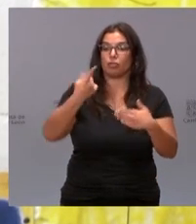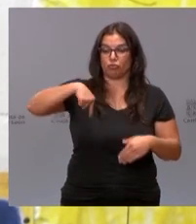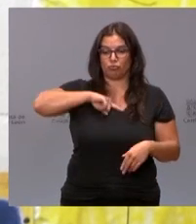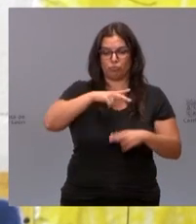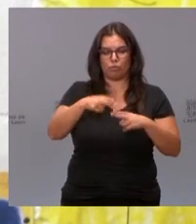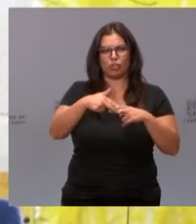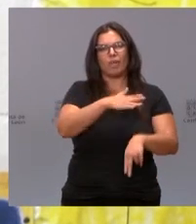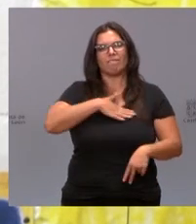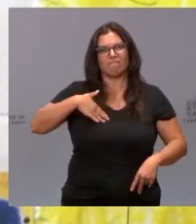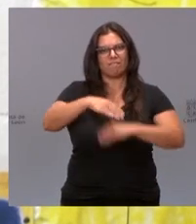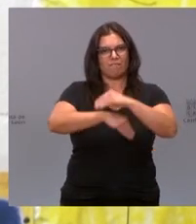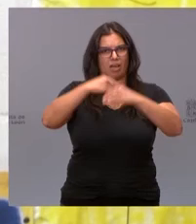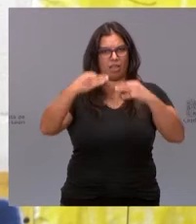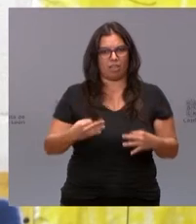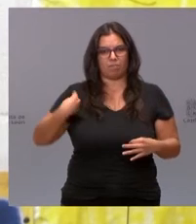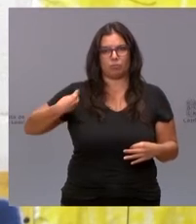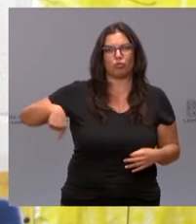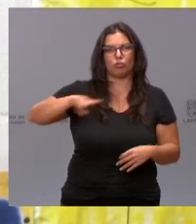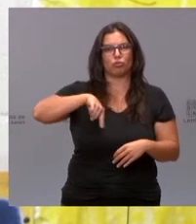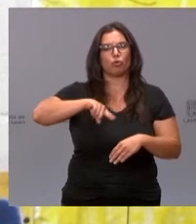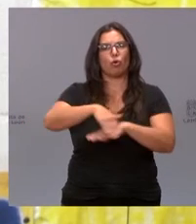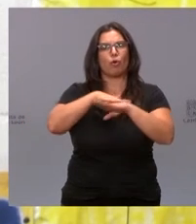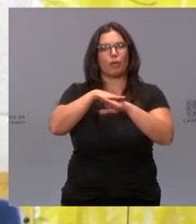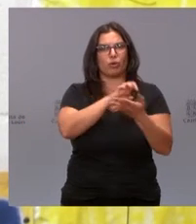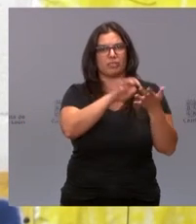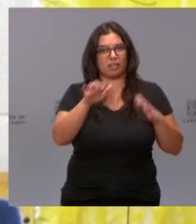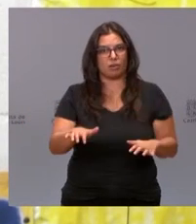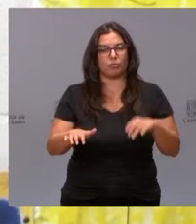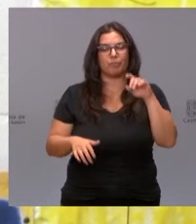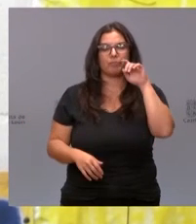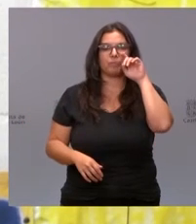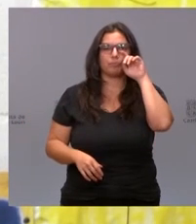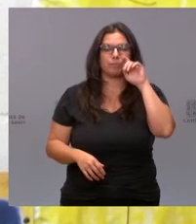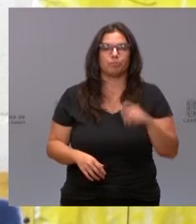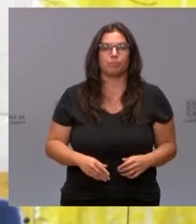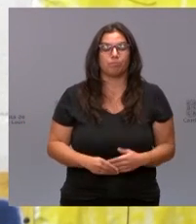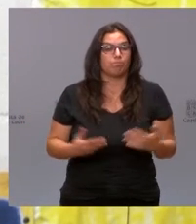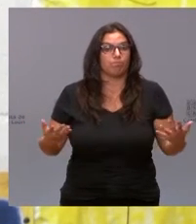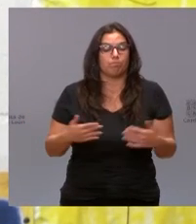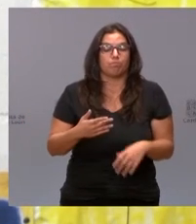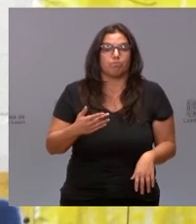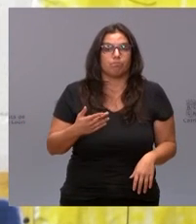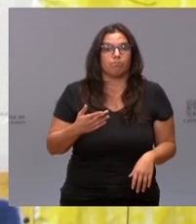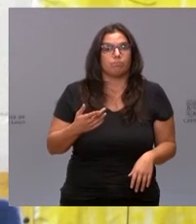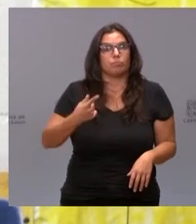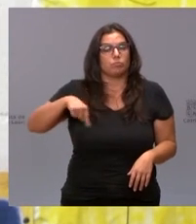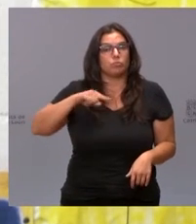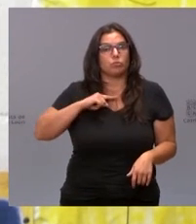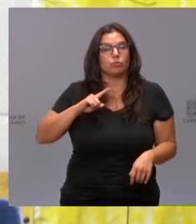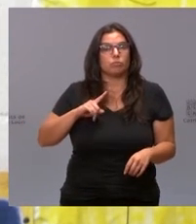una voluntad política del Gobierno de Castilla y León, y que pues vamos a